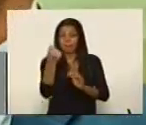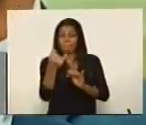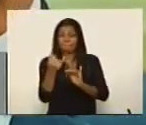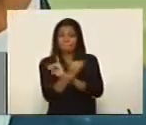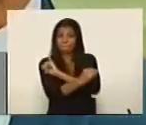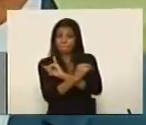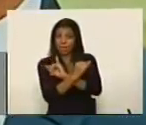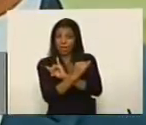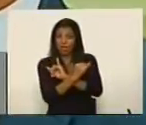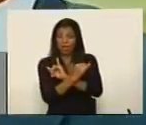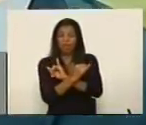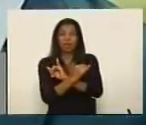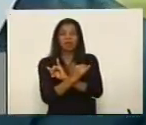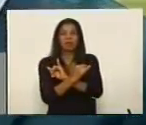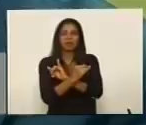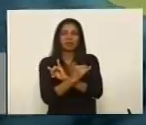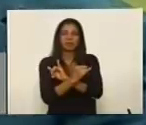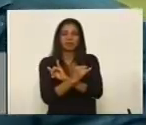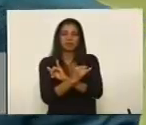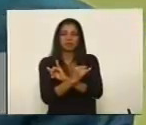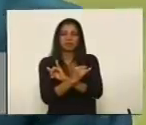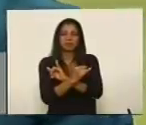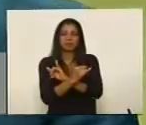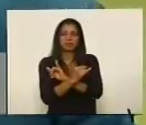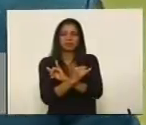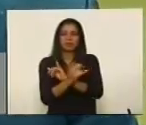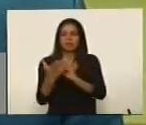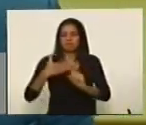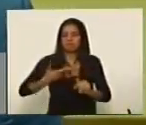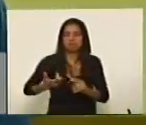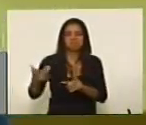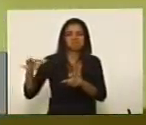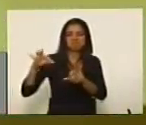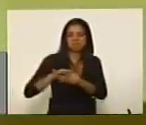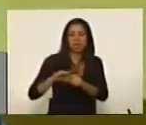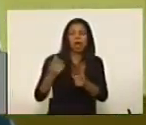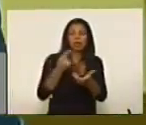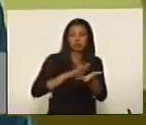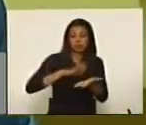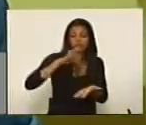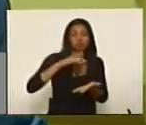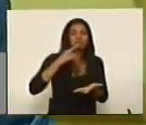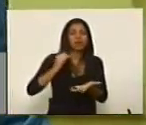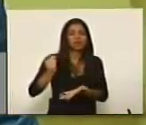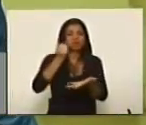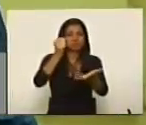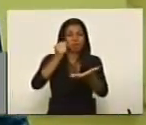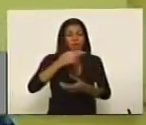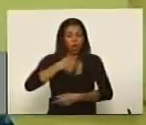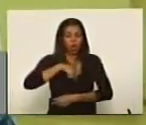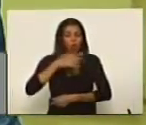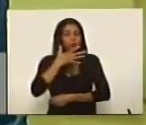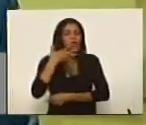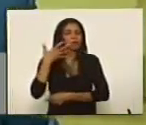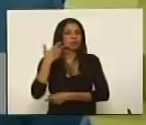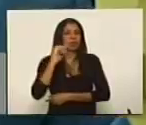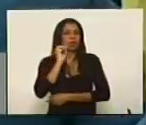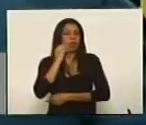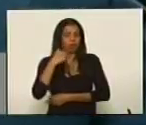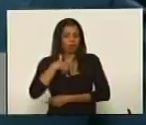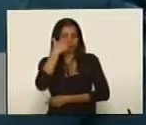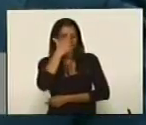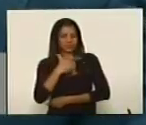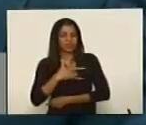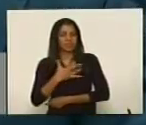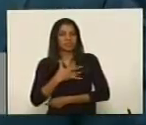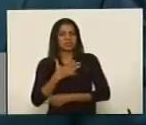también supone un activo de inversión. De tal manera, compañeros, hoy me siento orgulloso como joven venezolano, no solamente